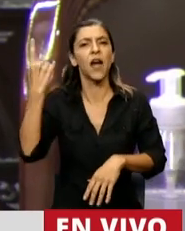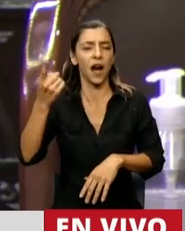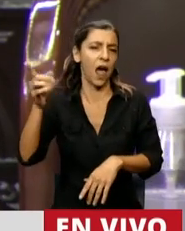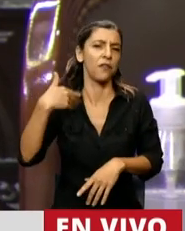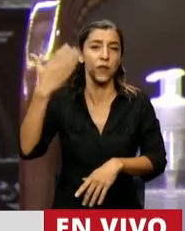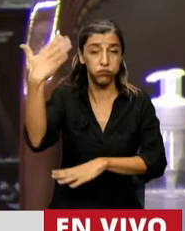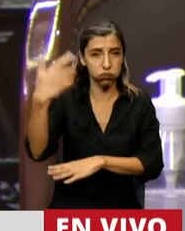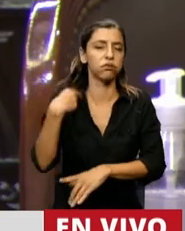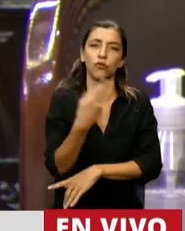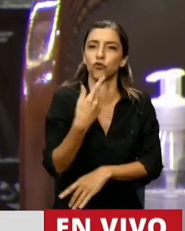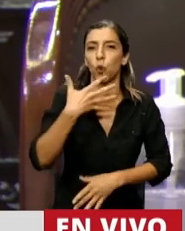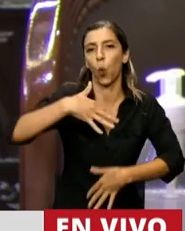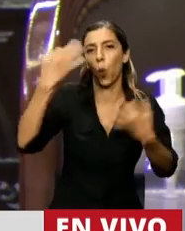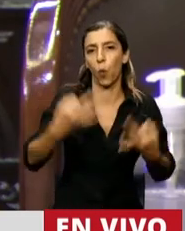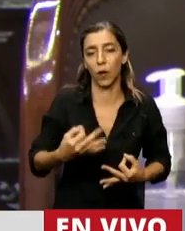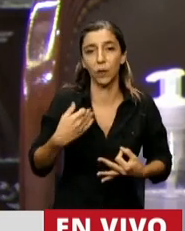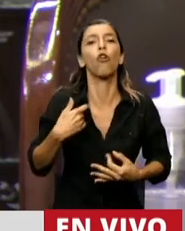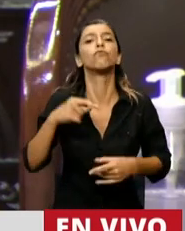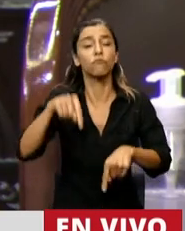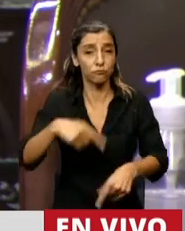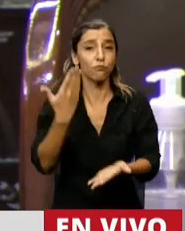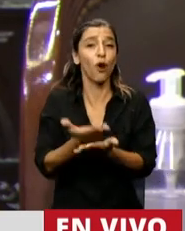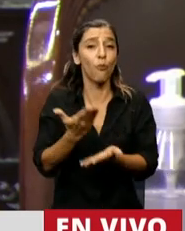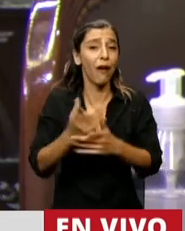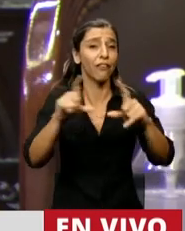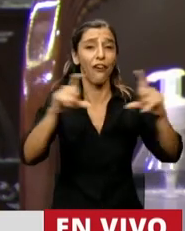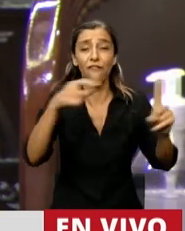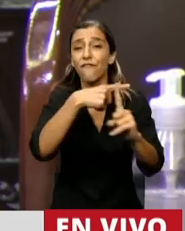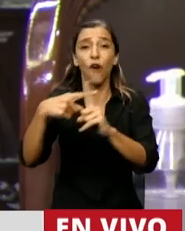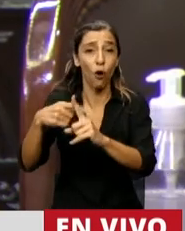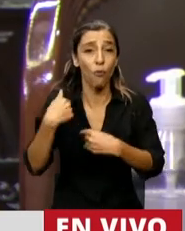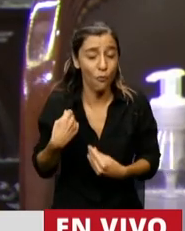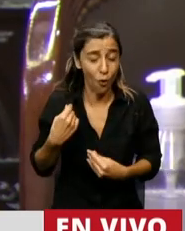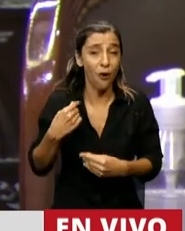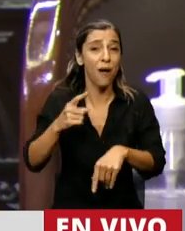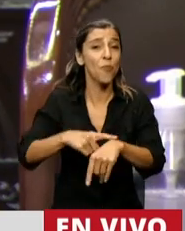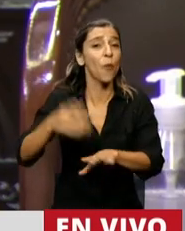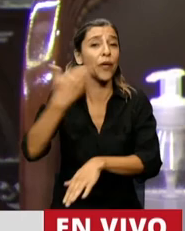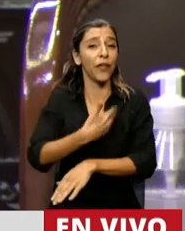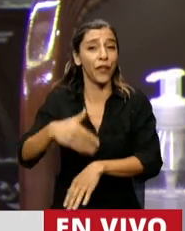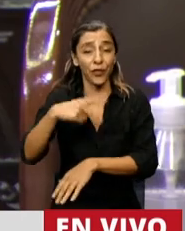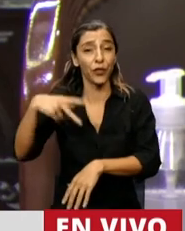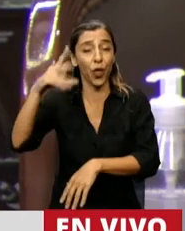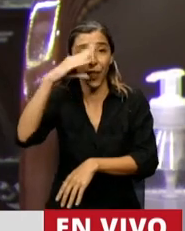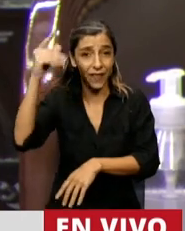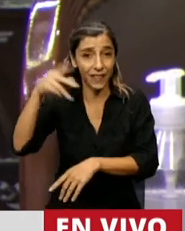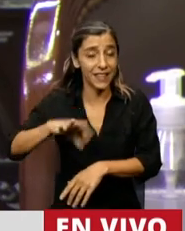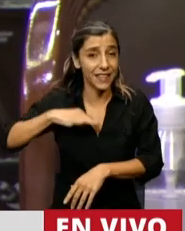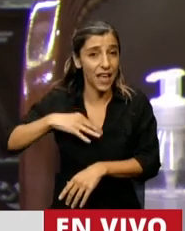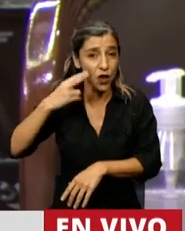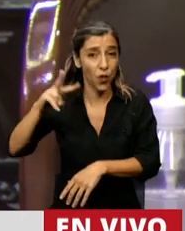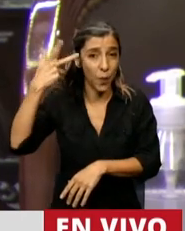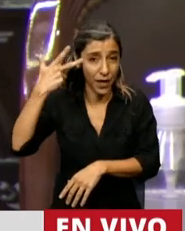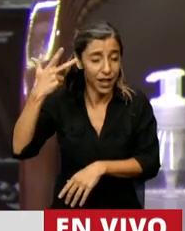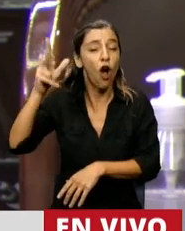la palabra y mandar la fórmula que tenía el gobierno de Cristina Fernández de Kirchner en el año 2008. Eso